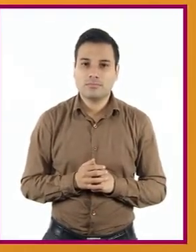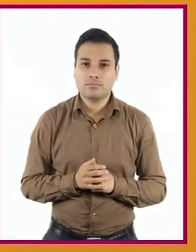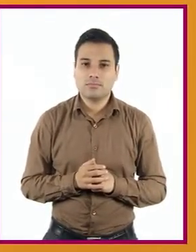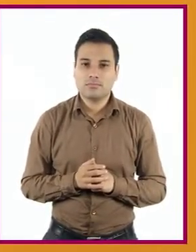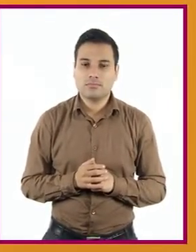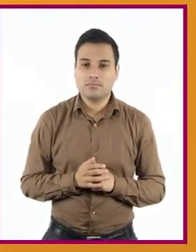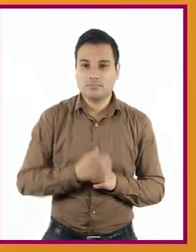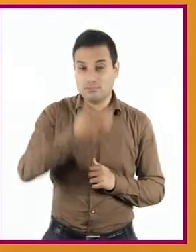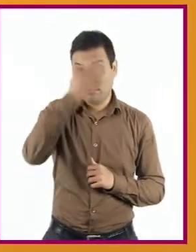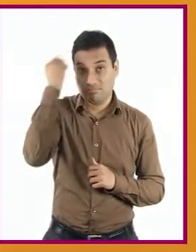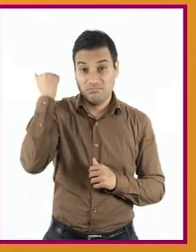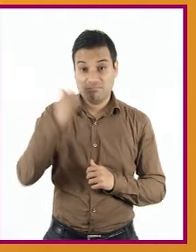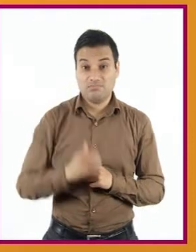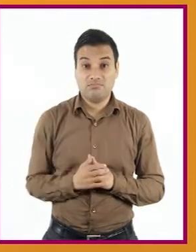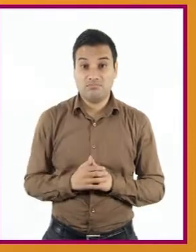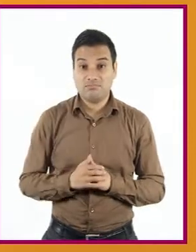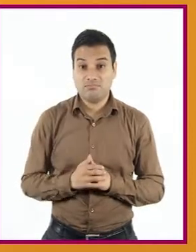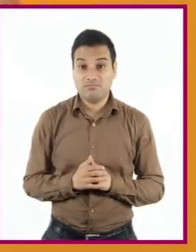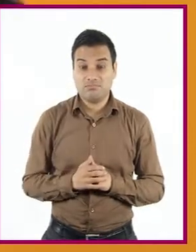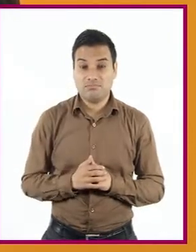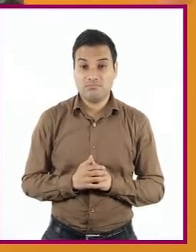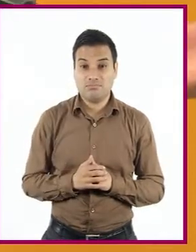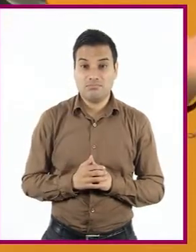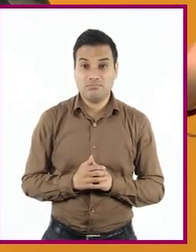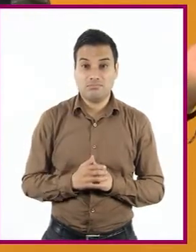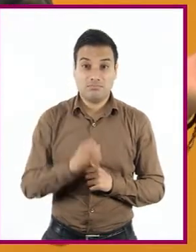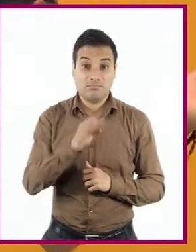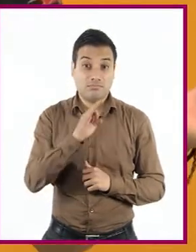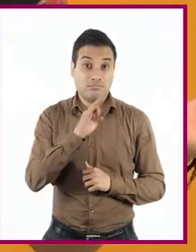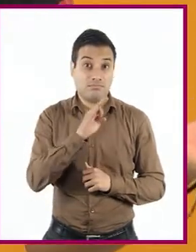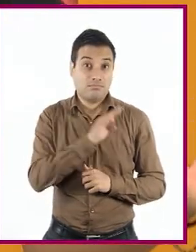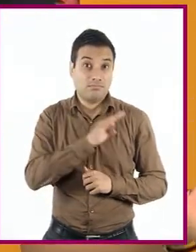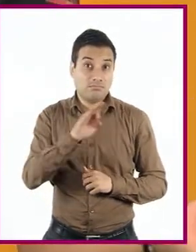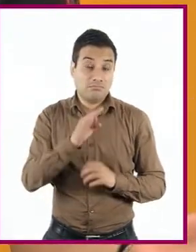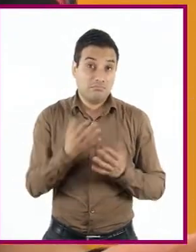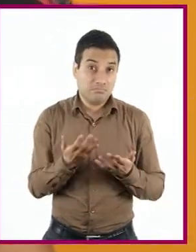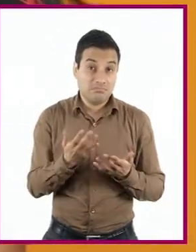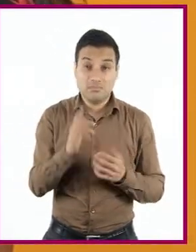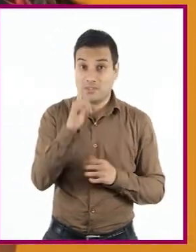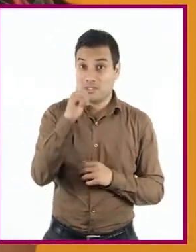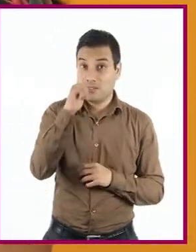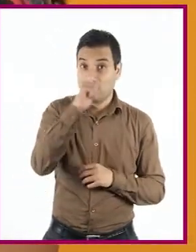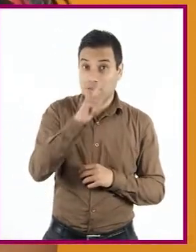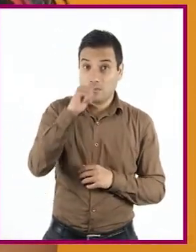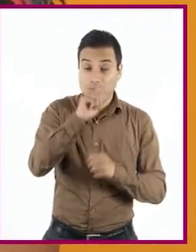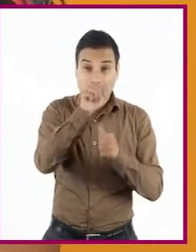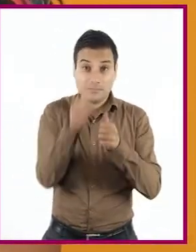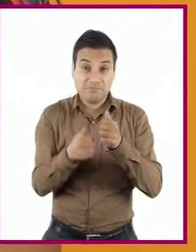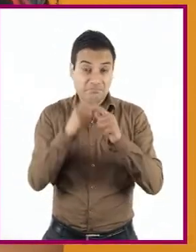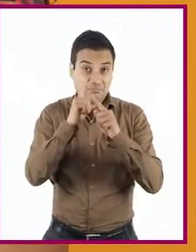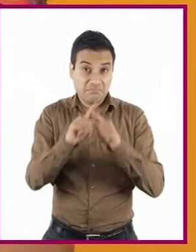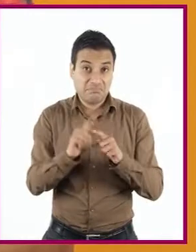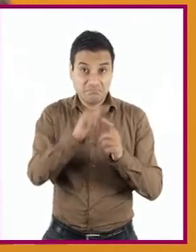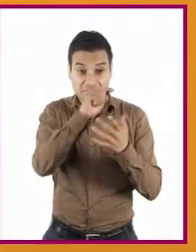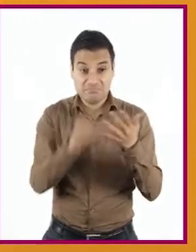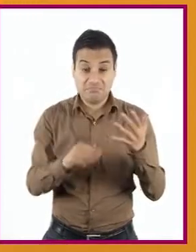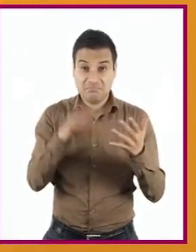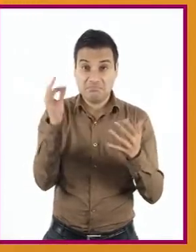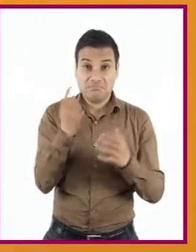No sé, pues... utilizando alguno de los lenguajes de las artes. Solo déjame pensar en cuál.